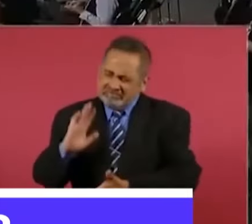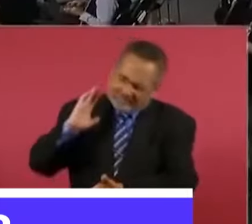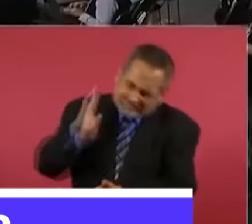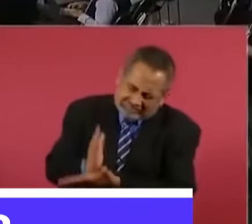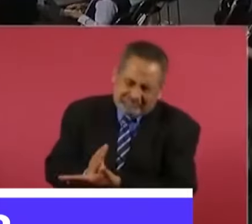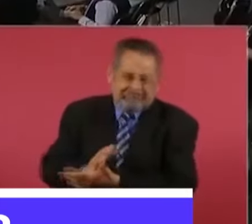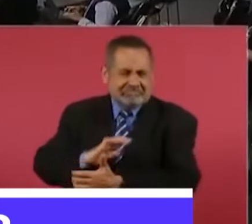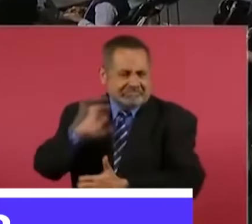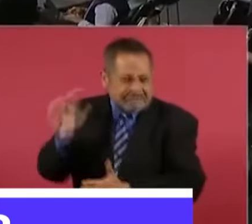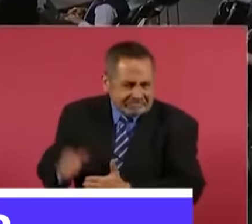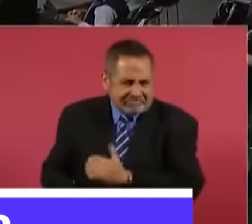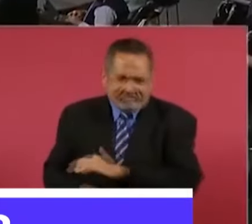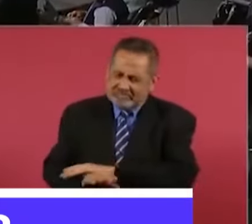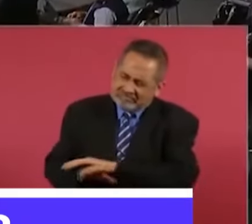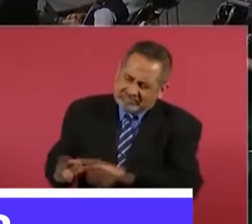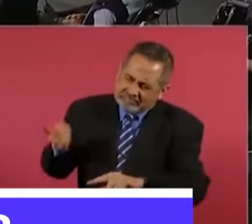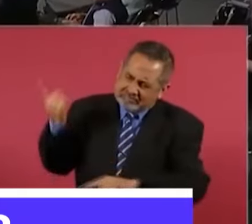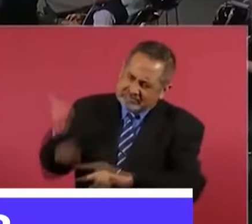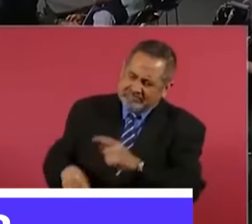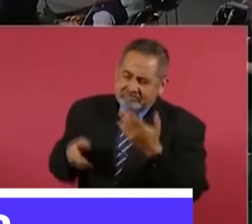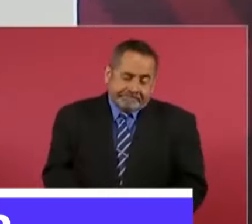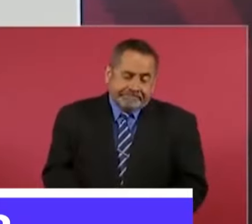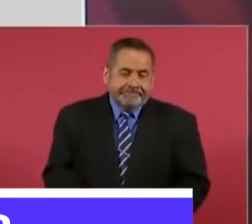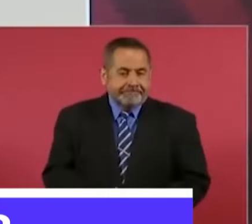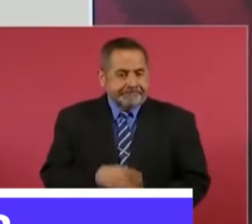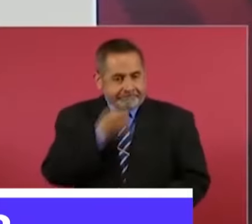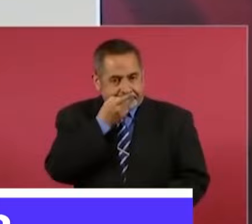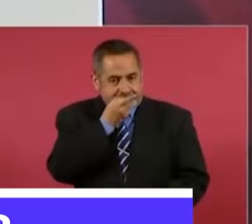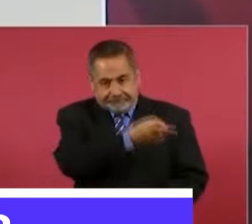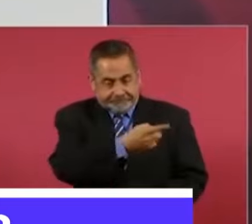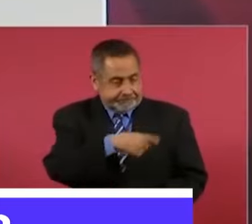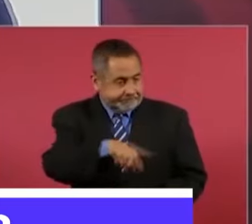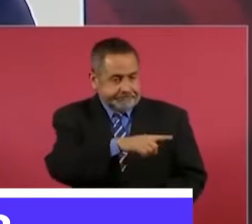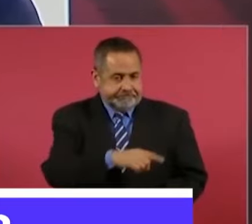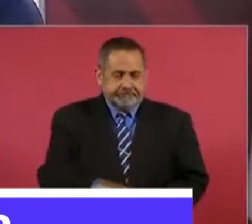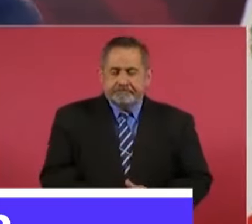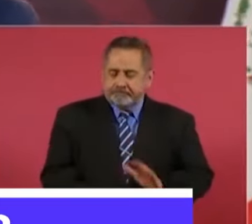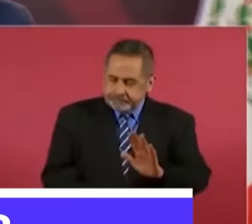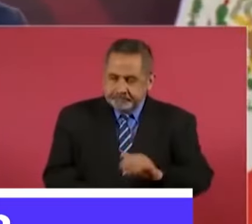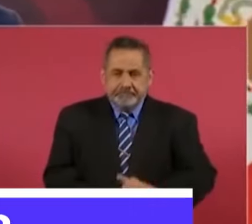Acabemos con las refinerías. ¿Saben cuánto